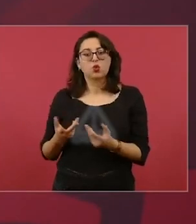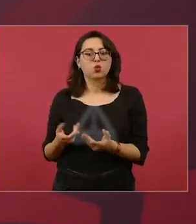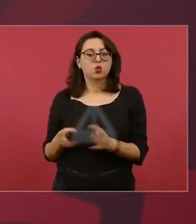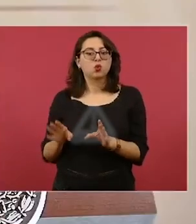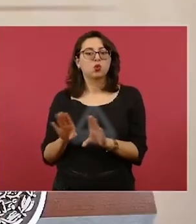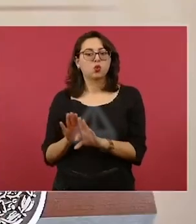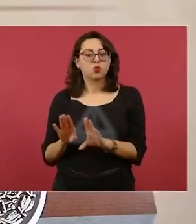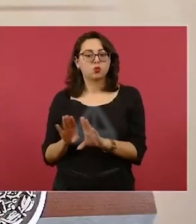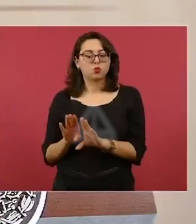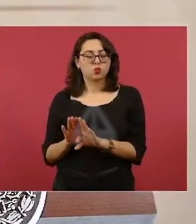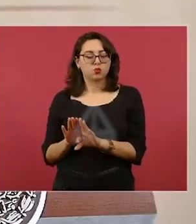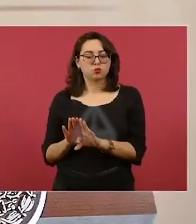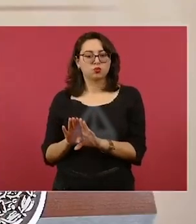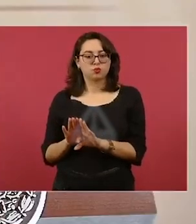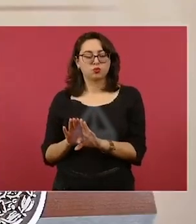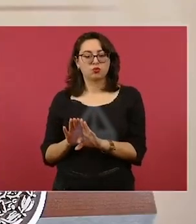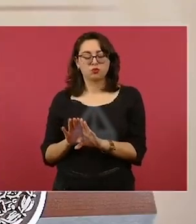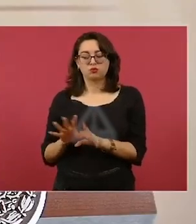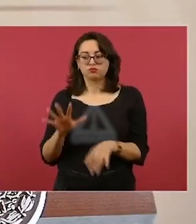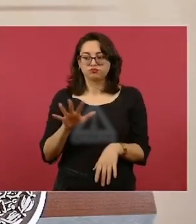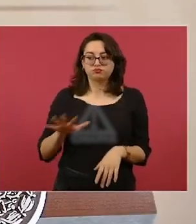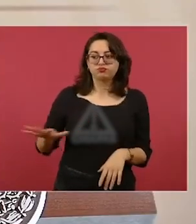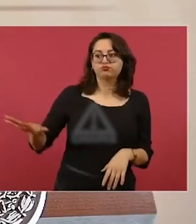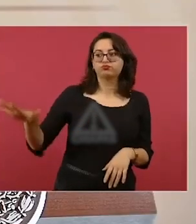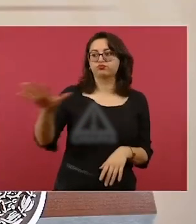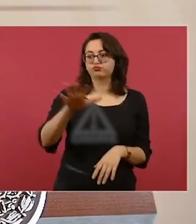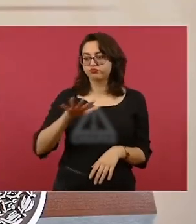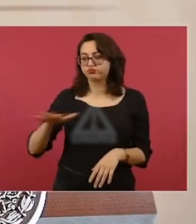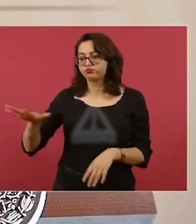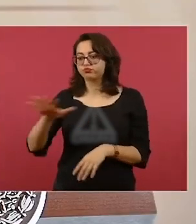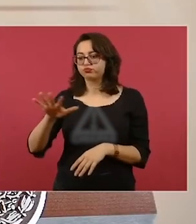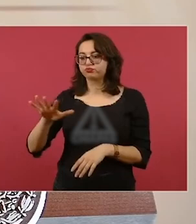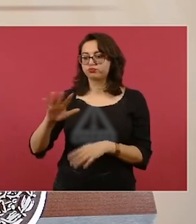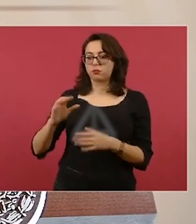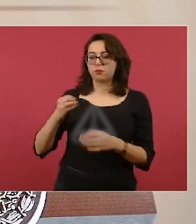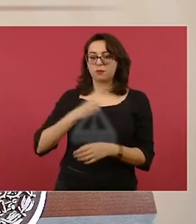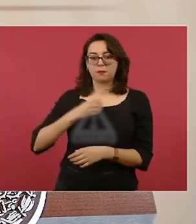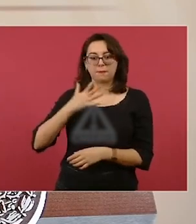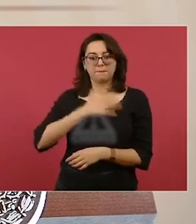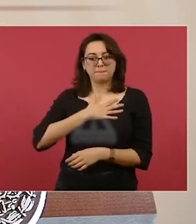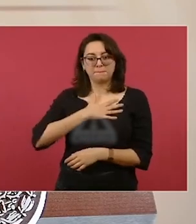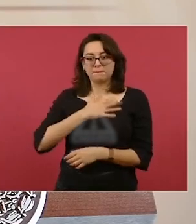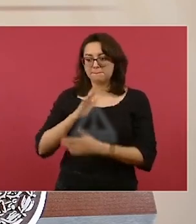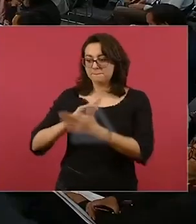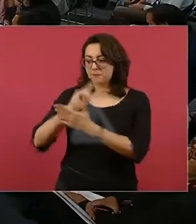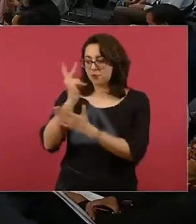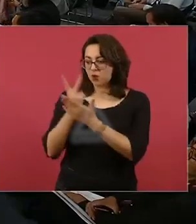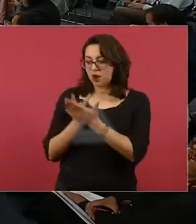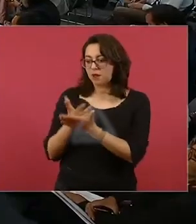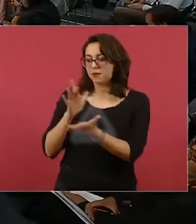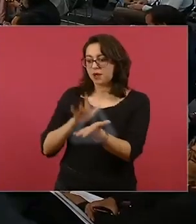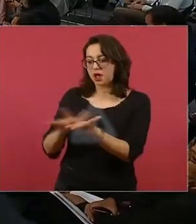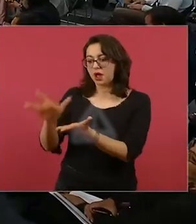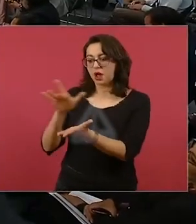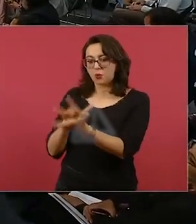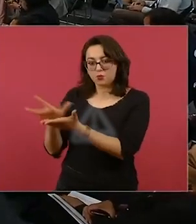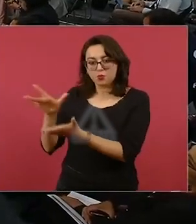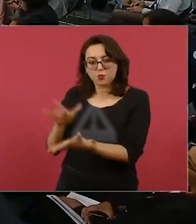fortalecimiento a los programas de bienestar, a las acciones de bienestar en esa región. Un poco lo que